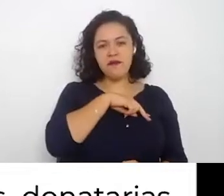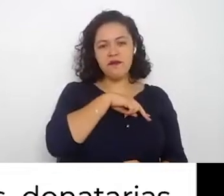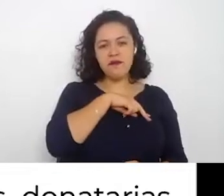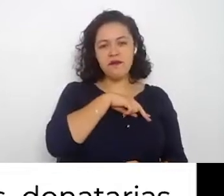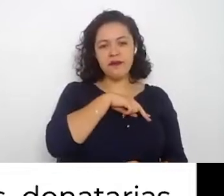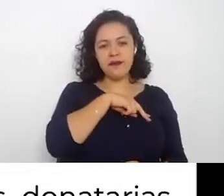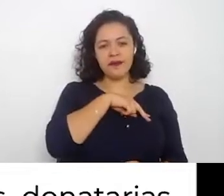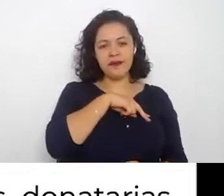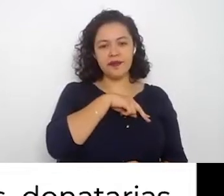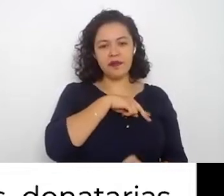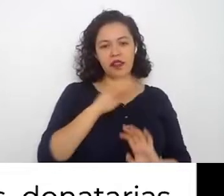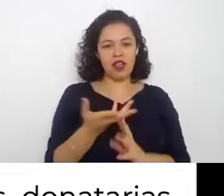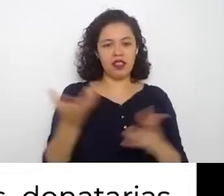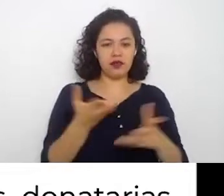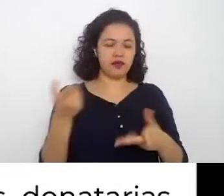entidad